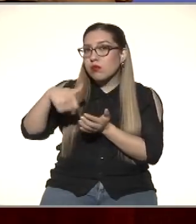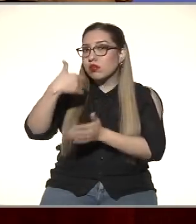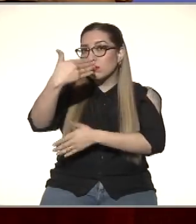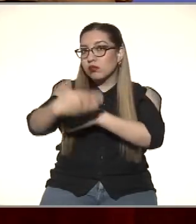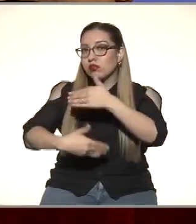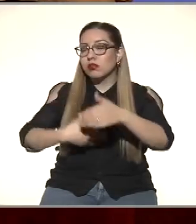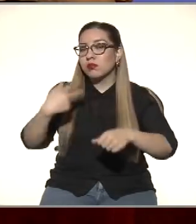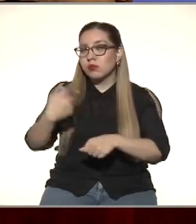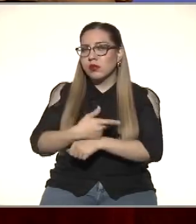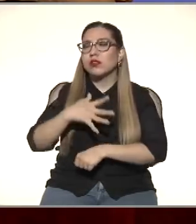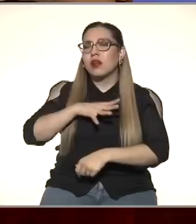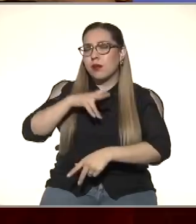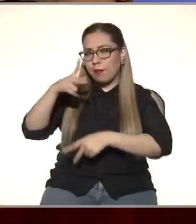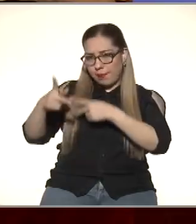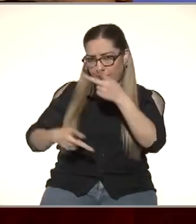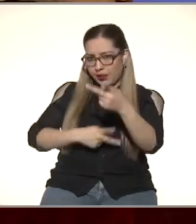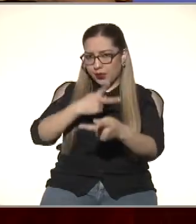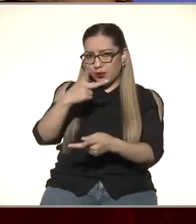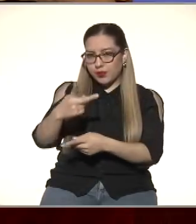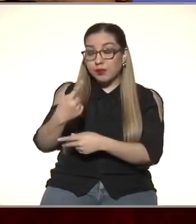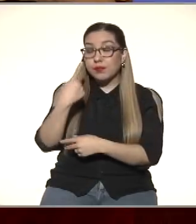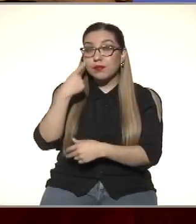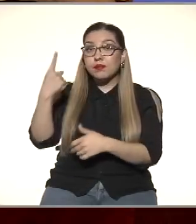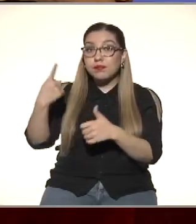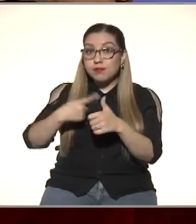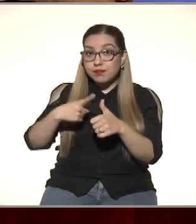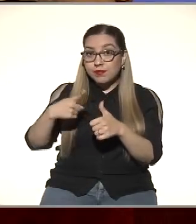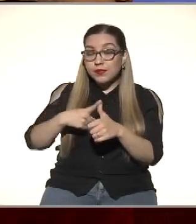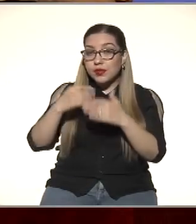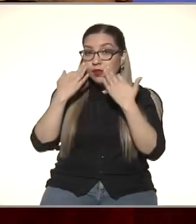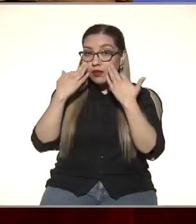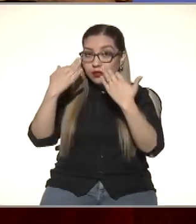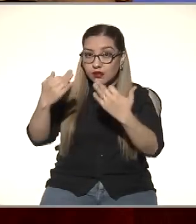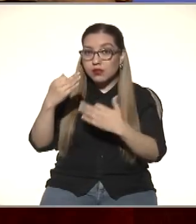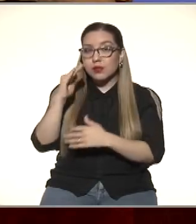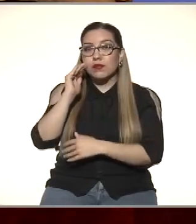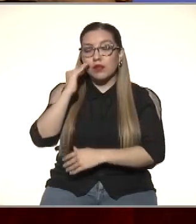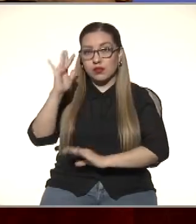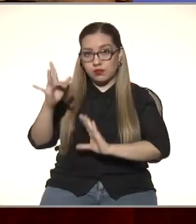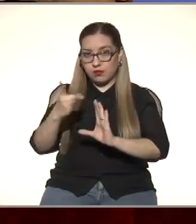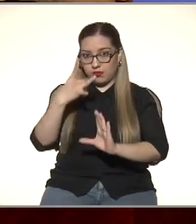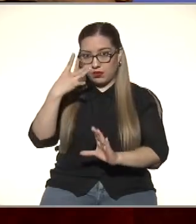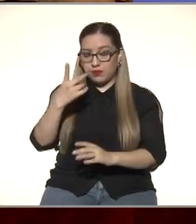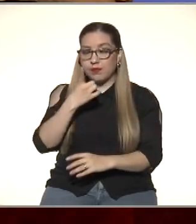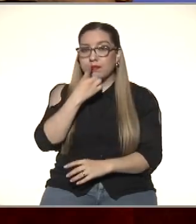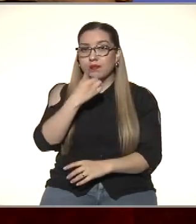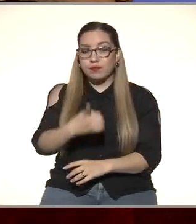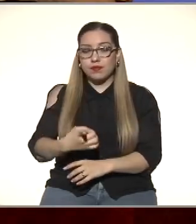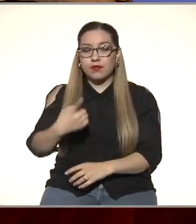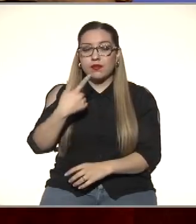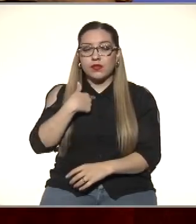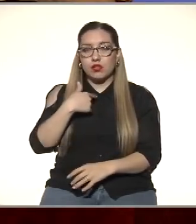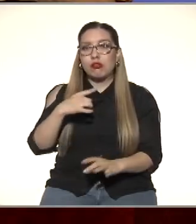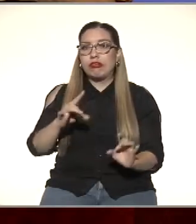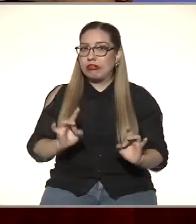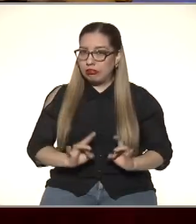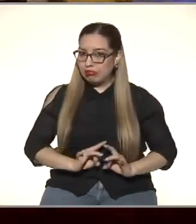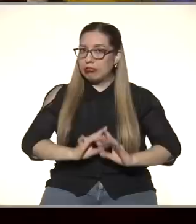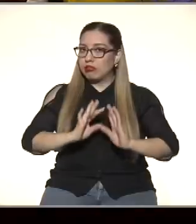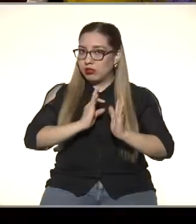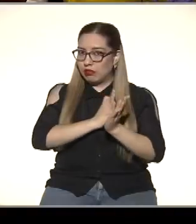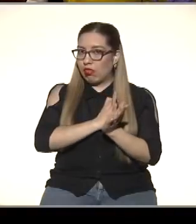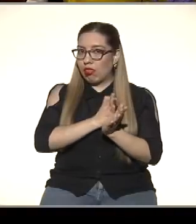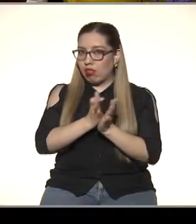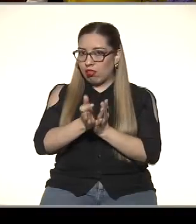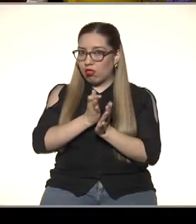esta pausa, pero antes les quiero compartir un testimonio que nos llegó también en Facebook. Yo fui infiel pocas veces de manera pasajera, pero mi esposa